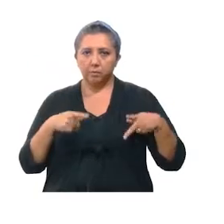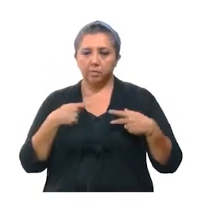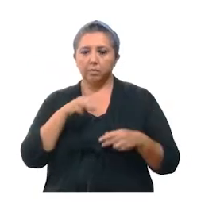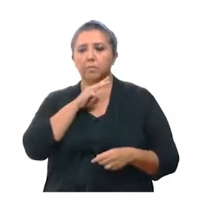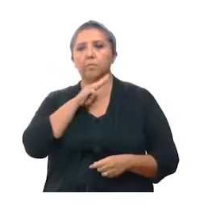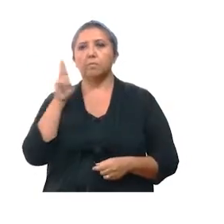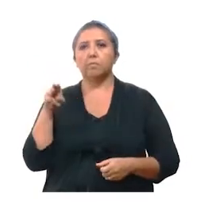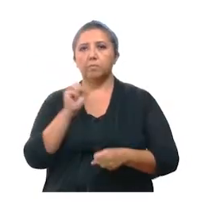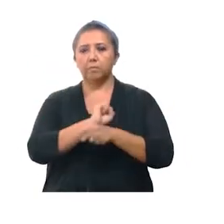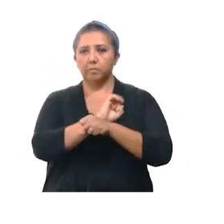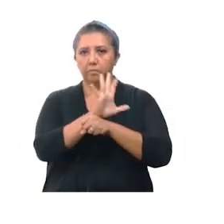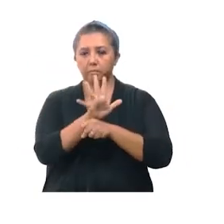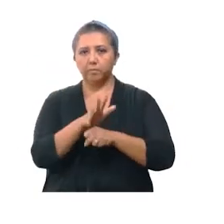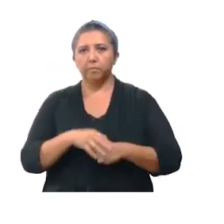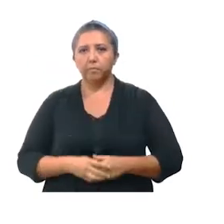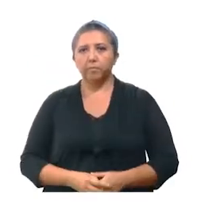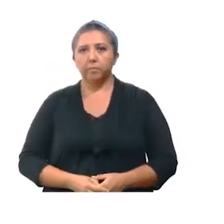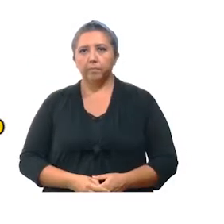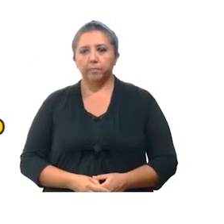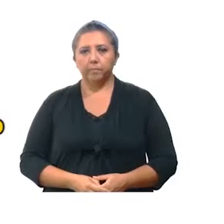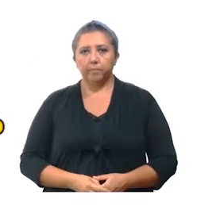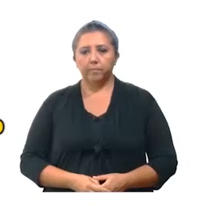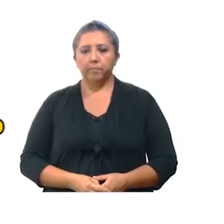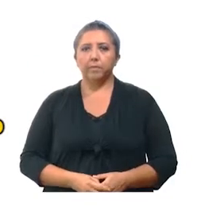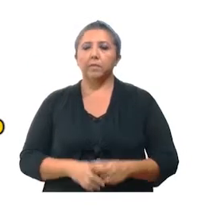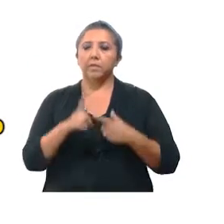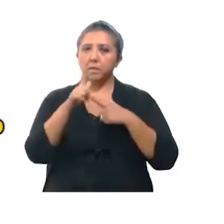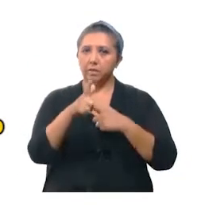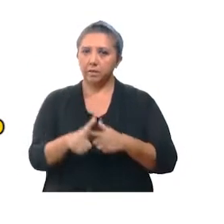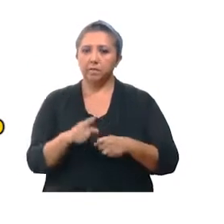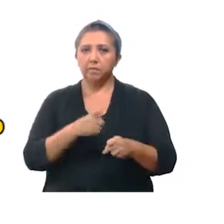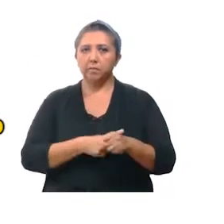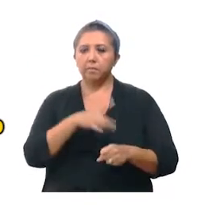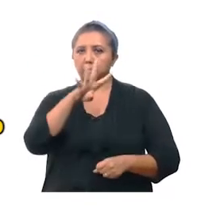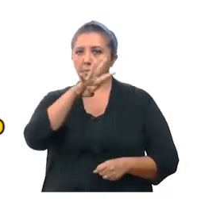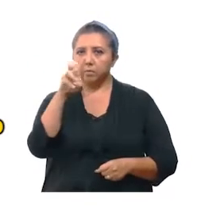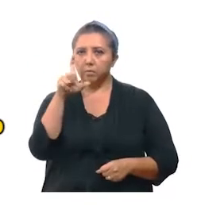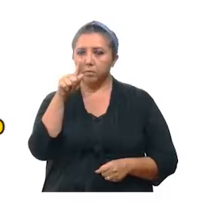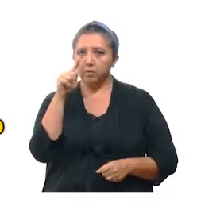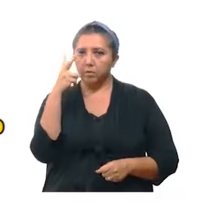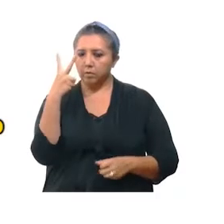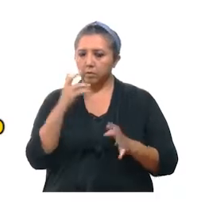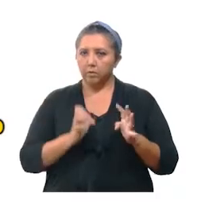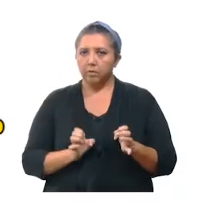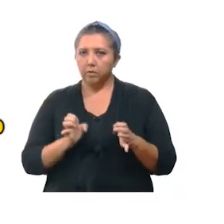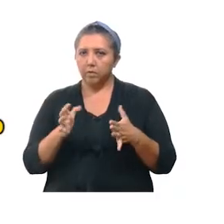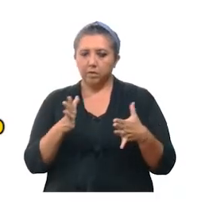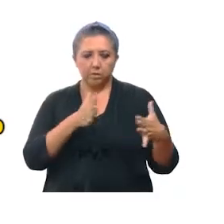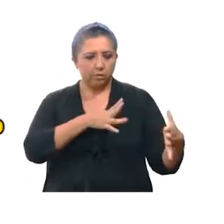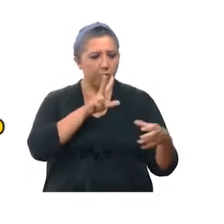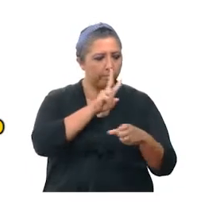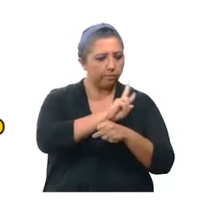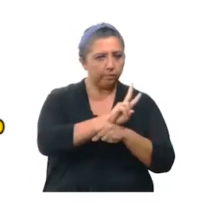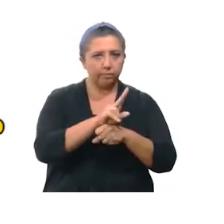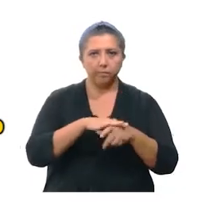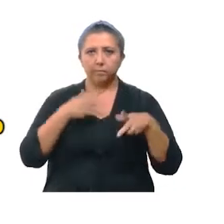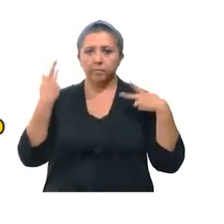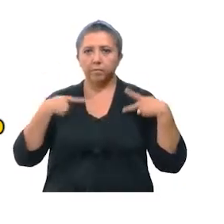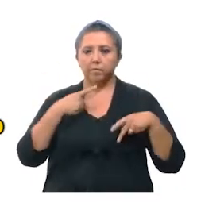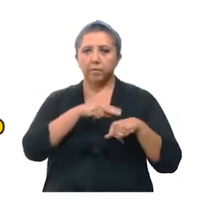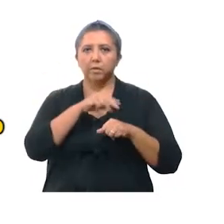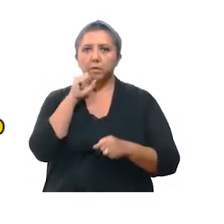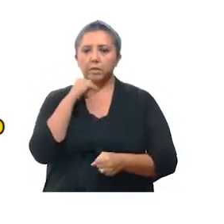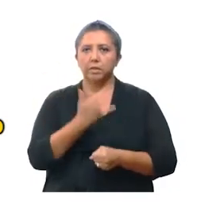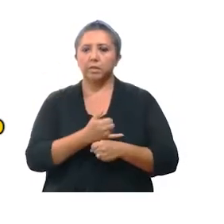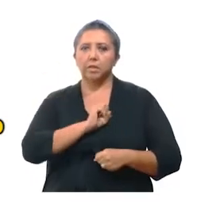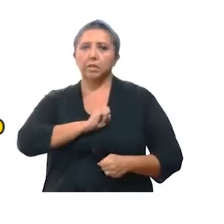personas fallecidas a causa del coronavirus. De los casos activos, 472 están estables, aislados y monitoreados por